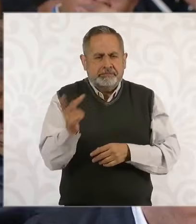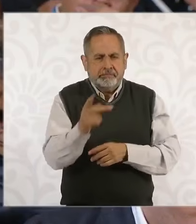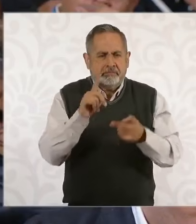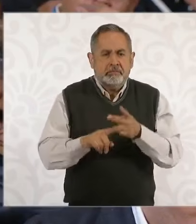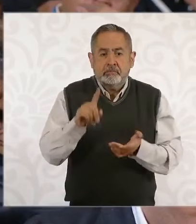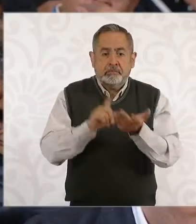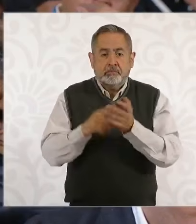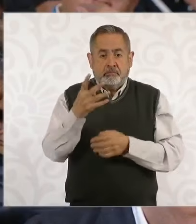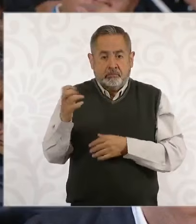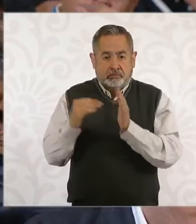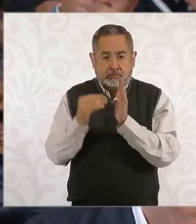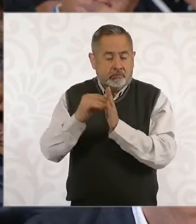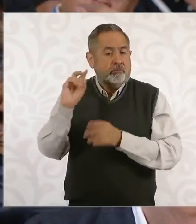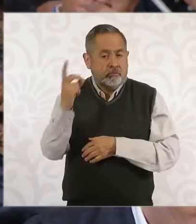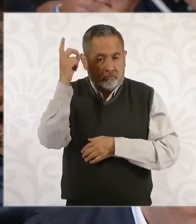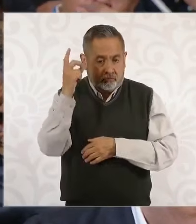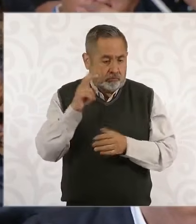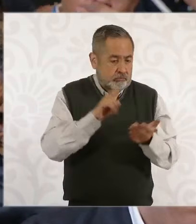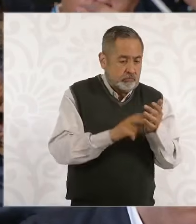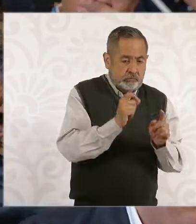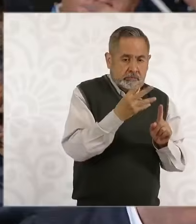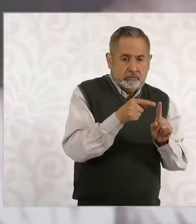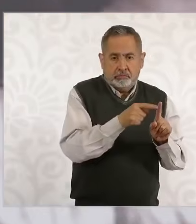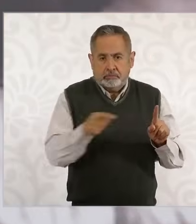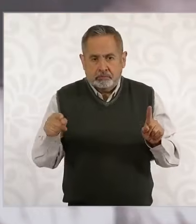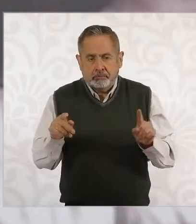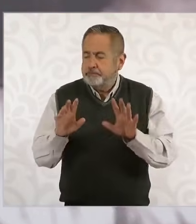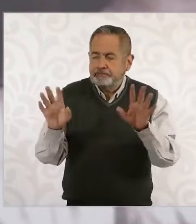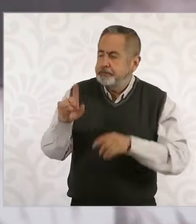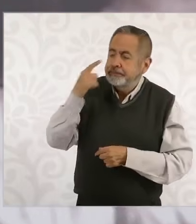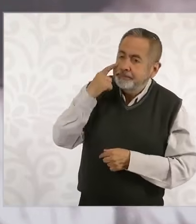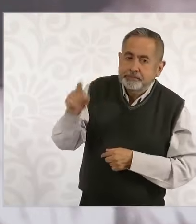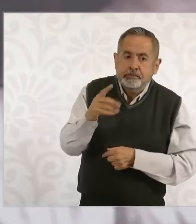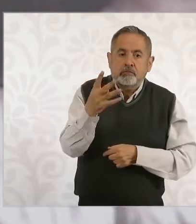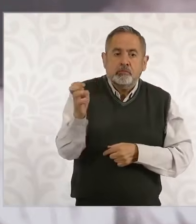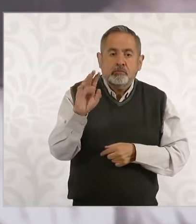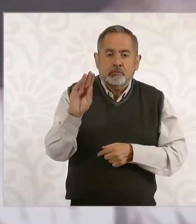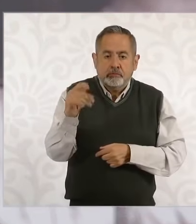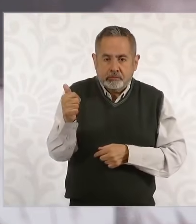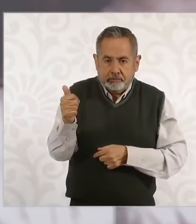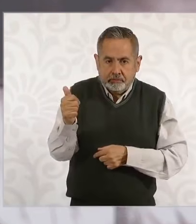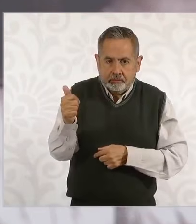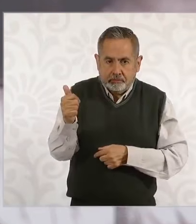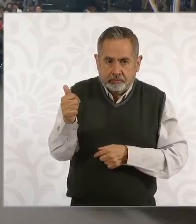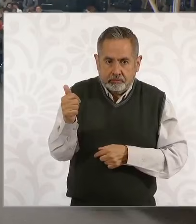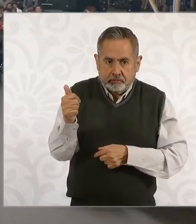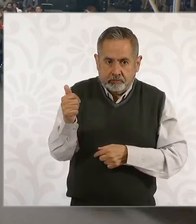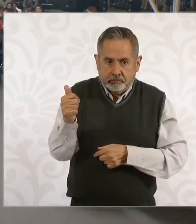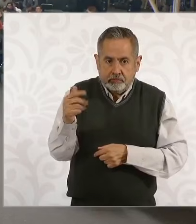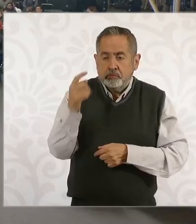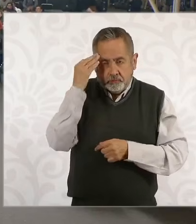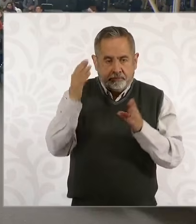son 1.400 millones de dólares de 2023 para acá. No, 496. Pero eso habló de un solo